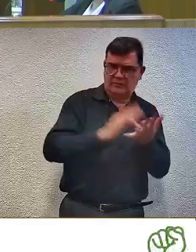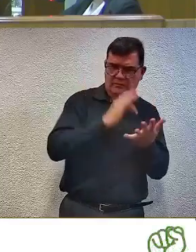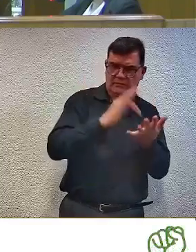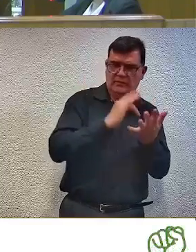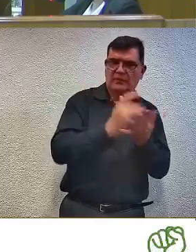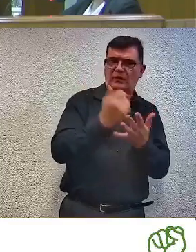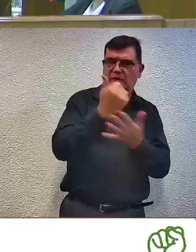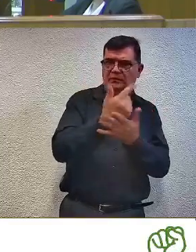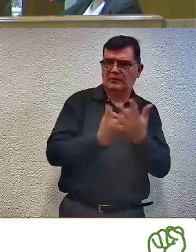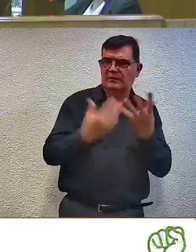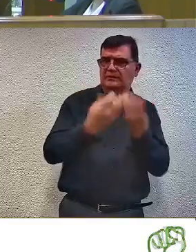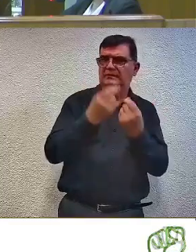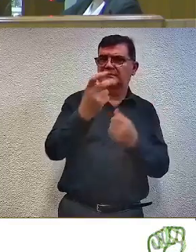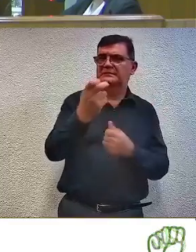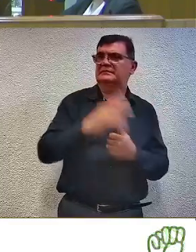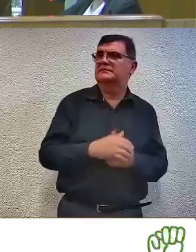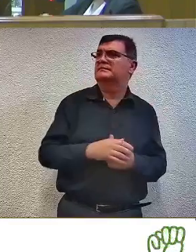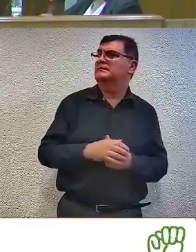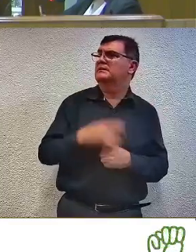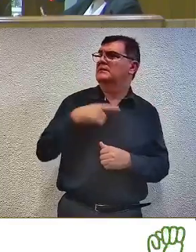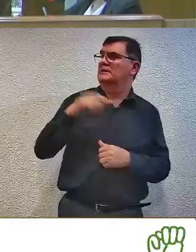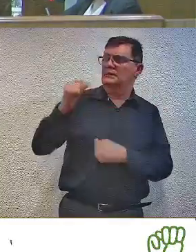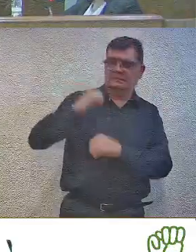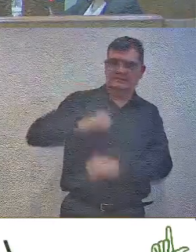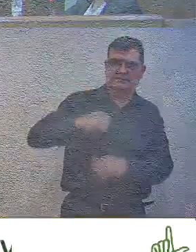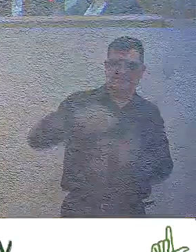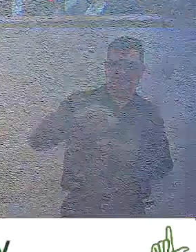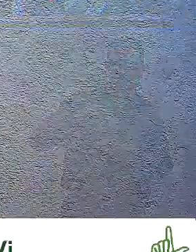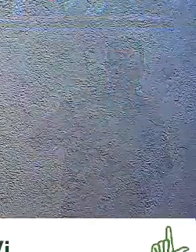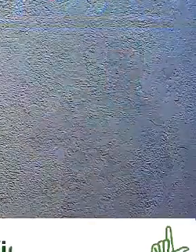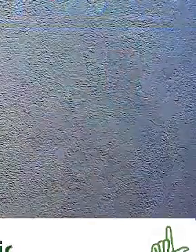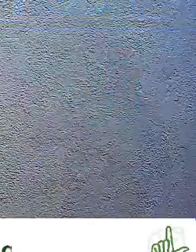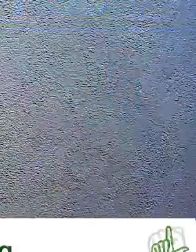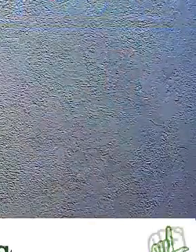cuenta respectiva. Con su autorización, magistrada presidenta,